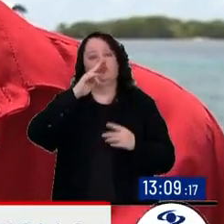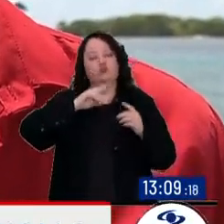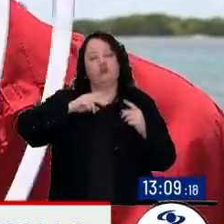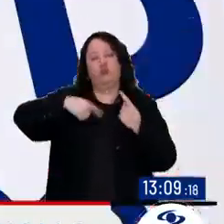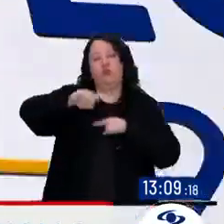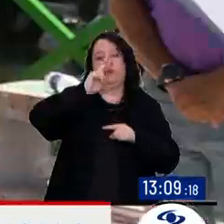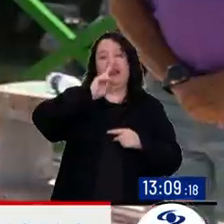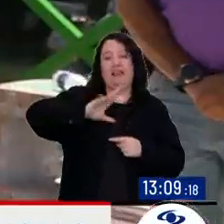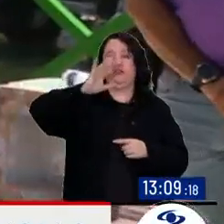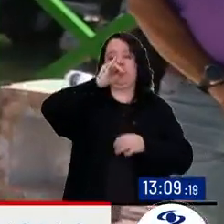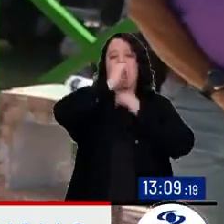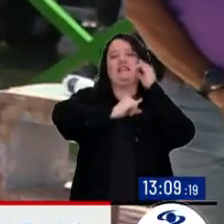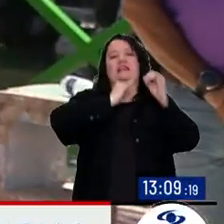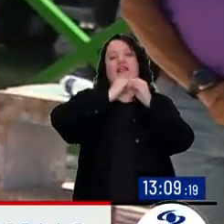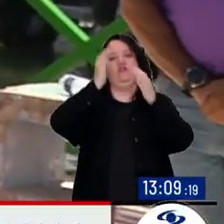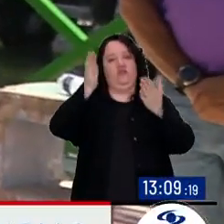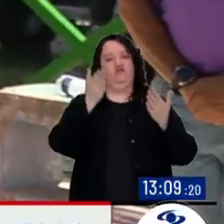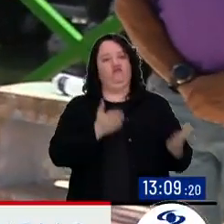internacional.